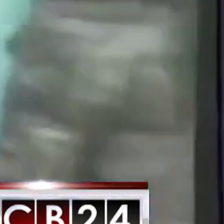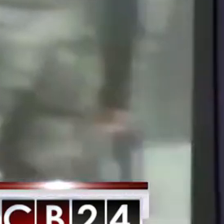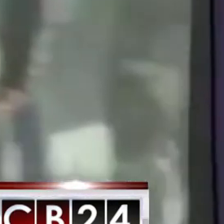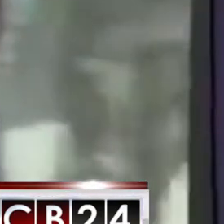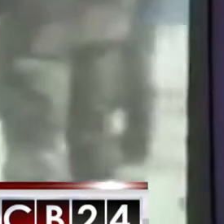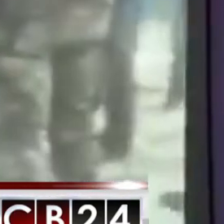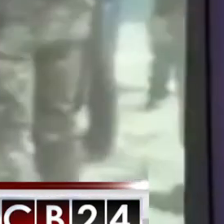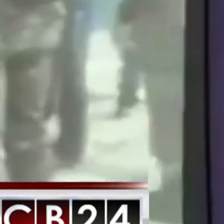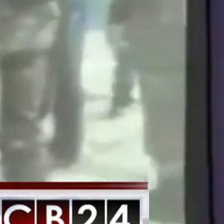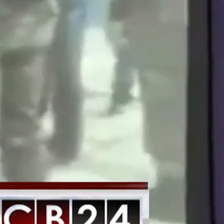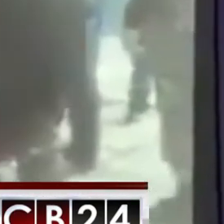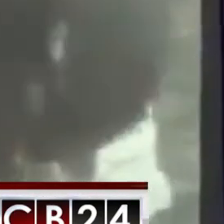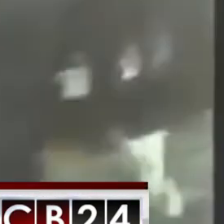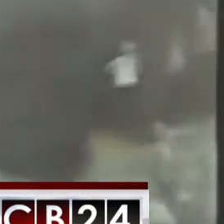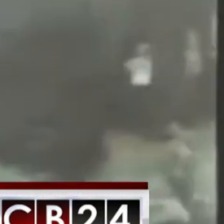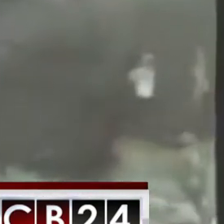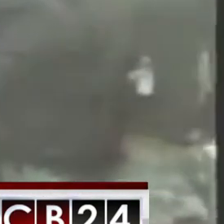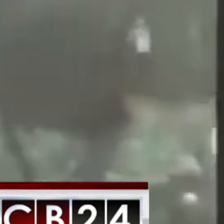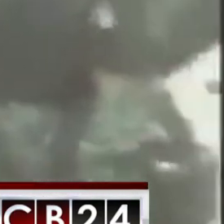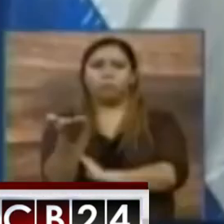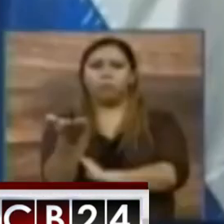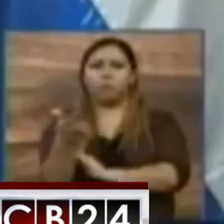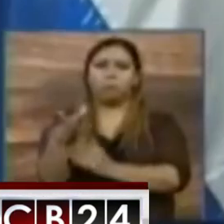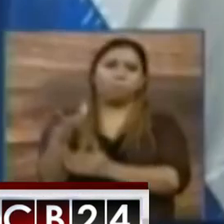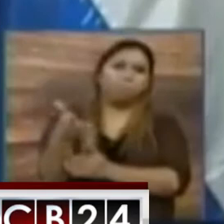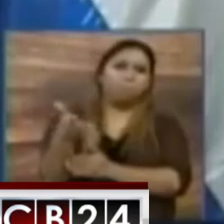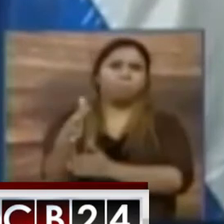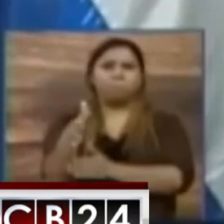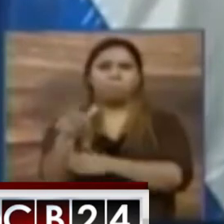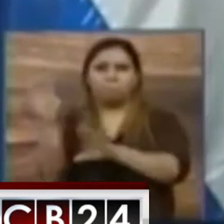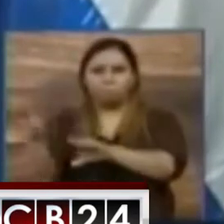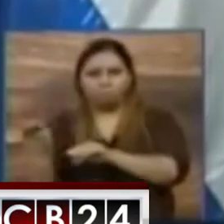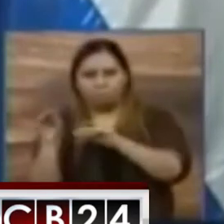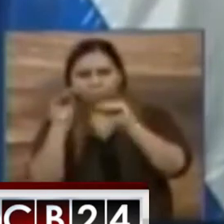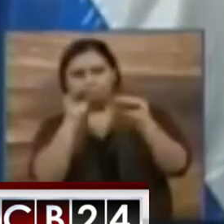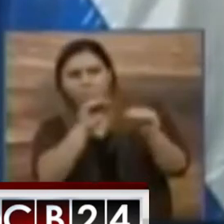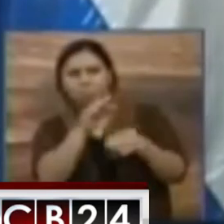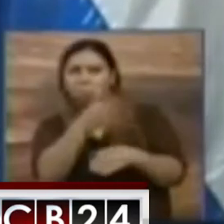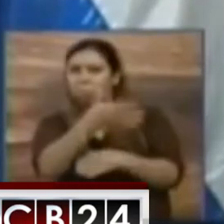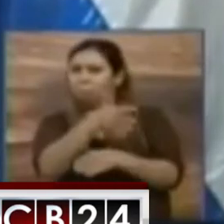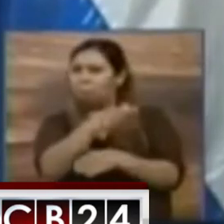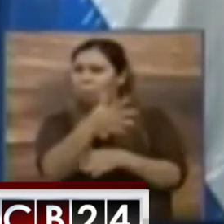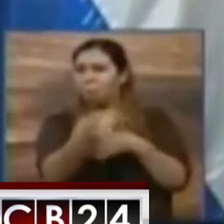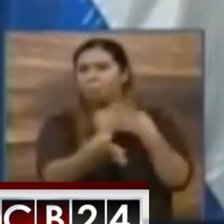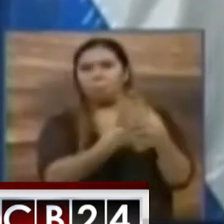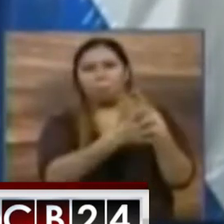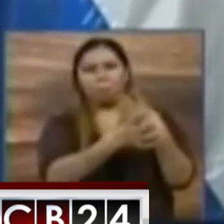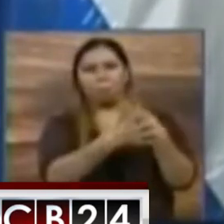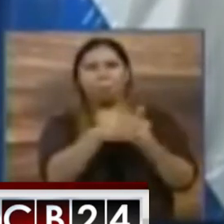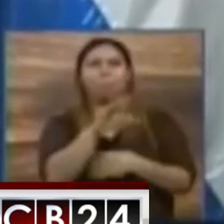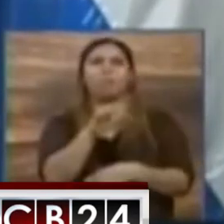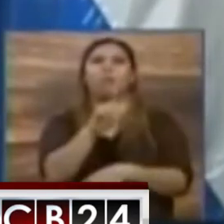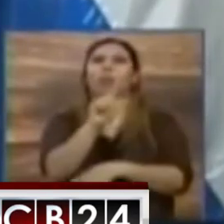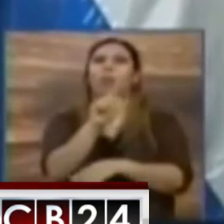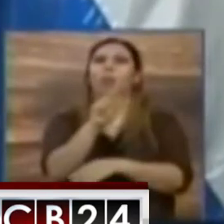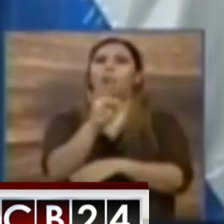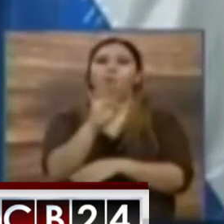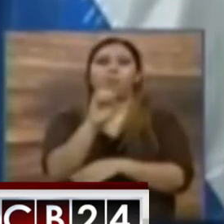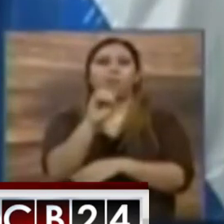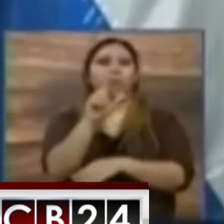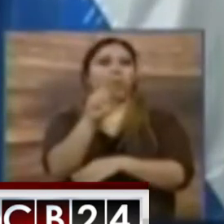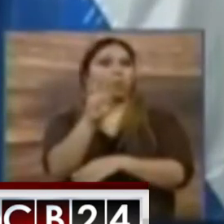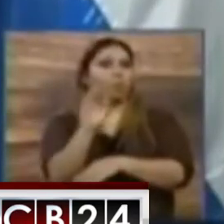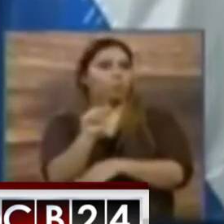parte de mediana y mínima seguridad en la tolva porque hay